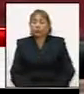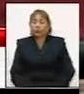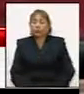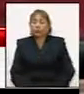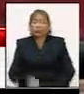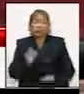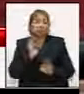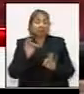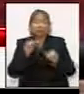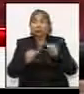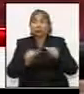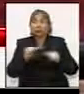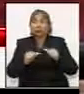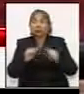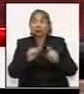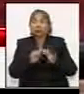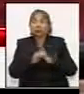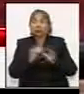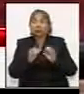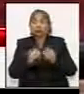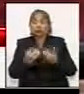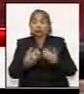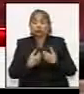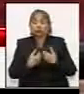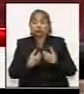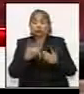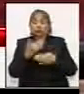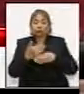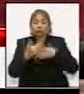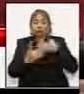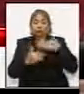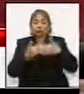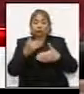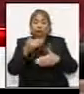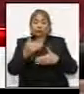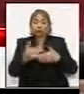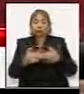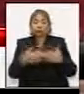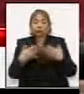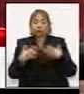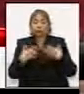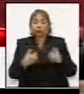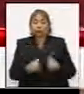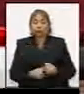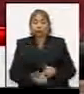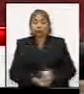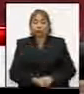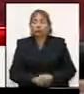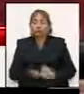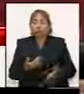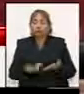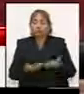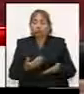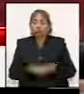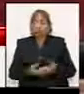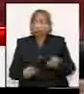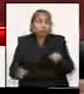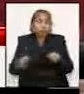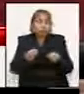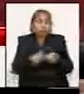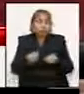sin duda muestra un avance importante para nuestro país y especialmente para el sector salud. Por lo menos incorporar